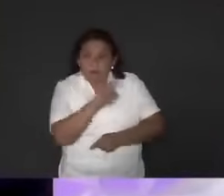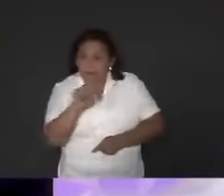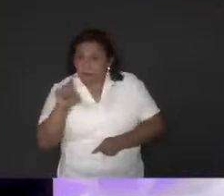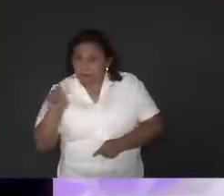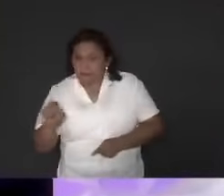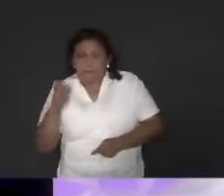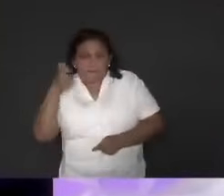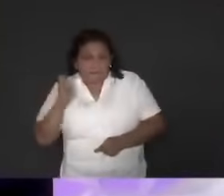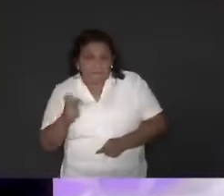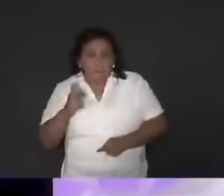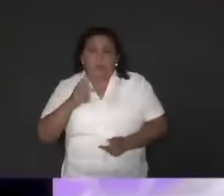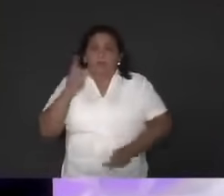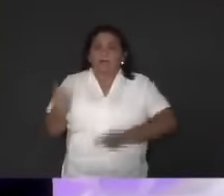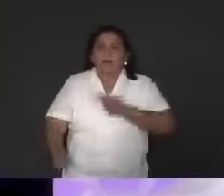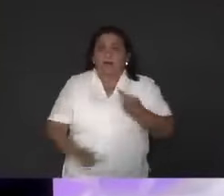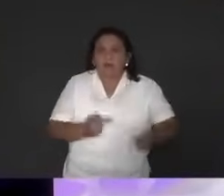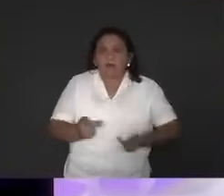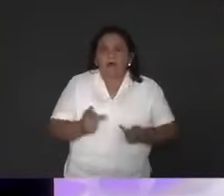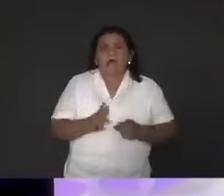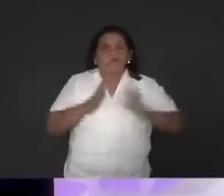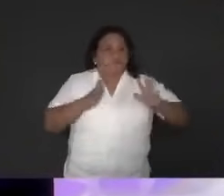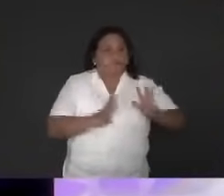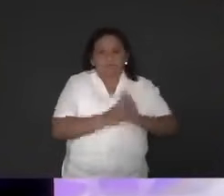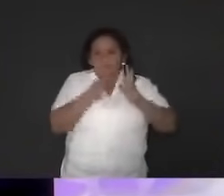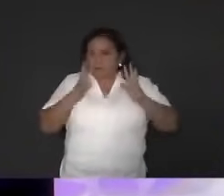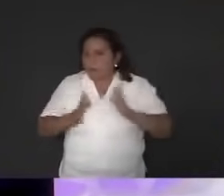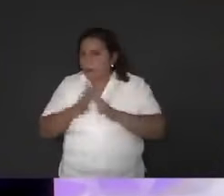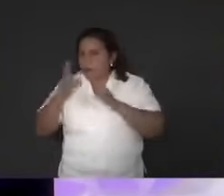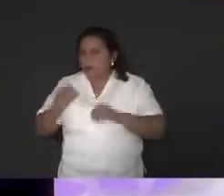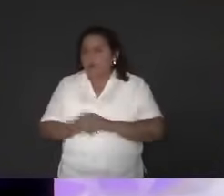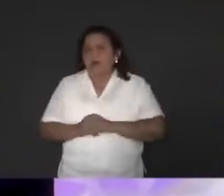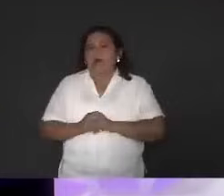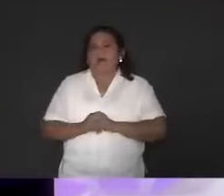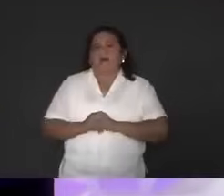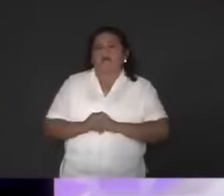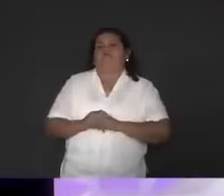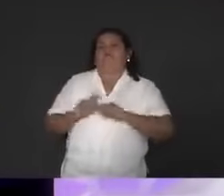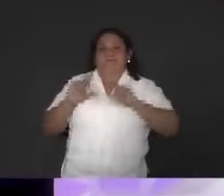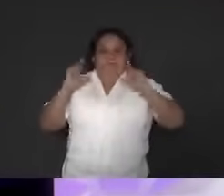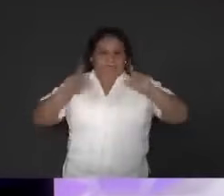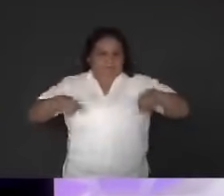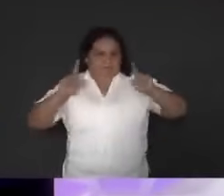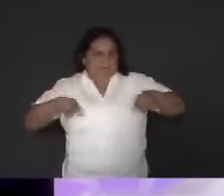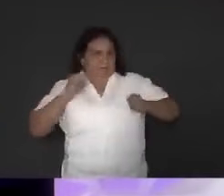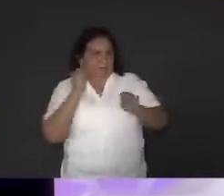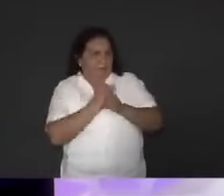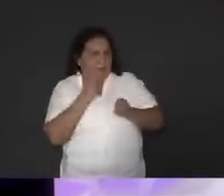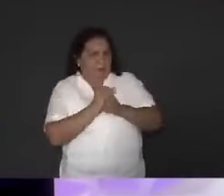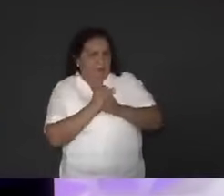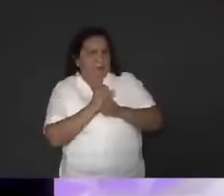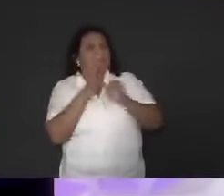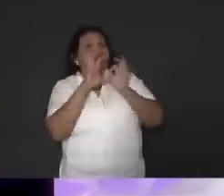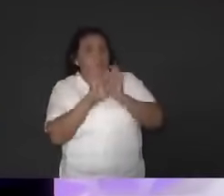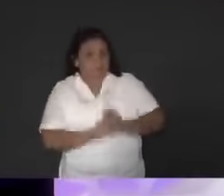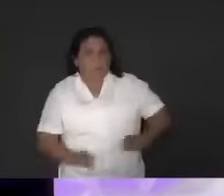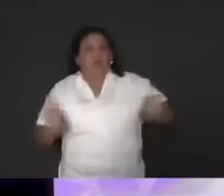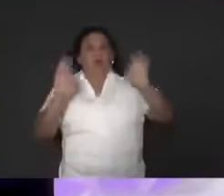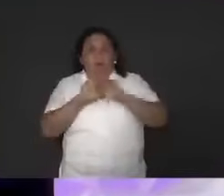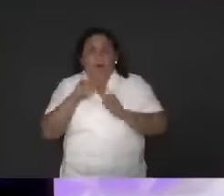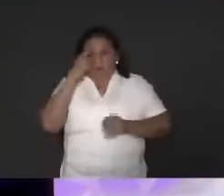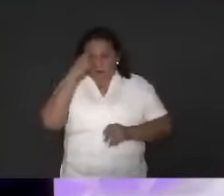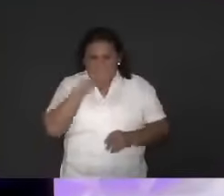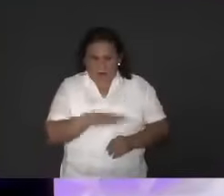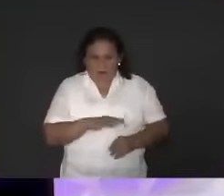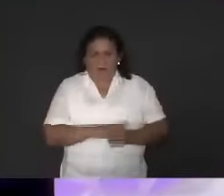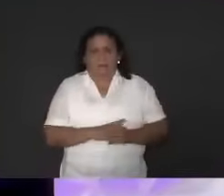pregunta, los ciudadanos participaron por medio de la plataforma digital. Ahí hablaron sobre lo importante que es para ellos saber